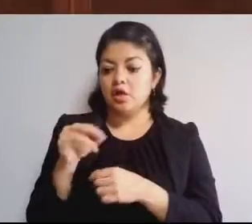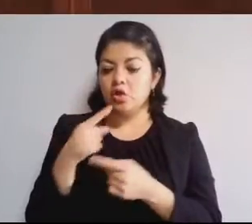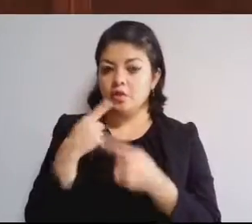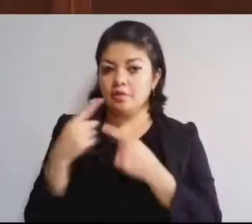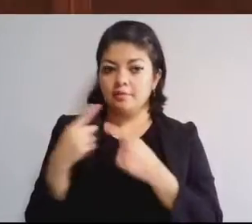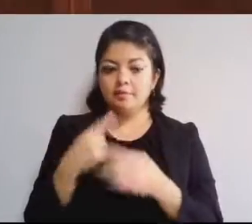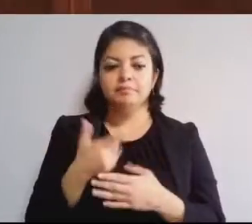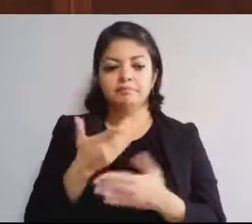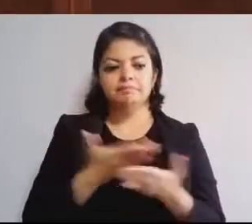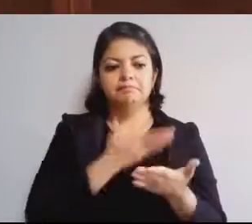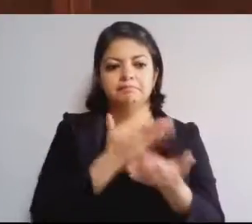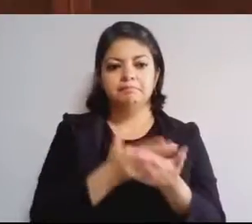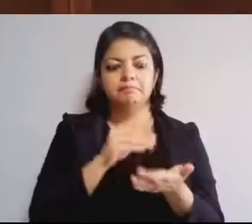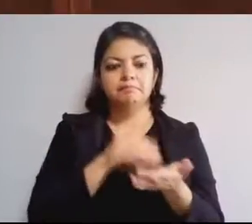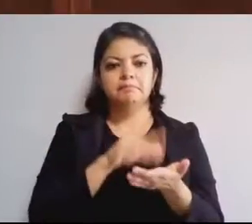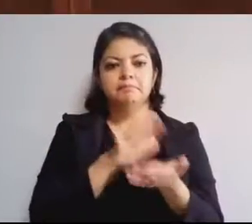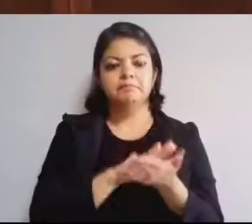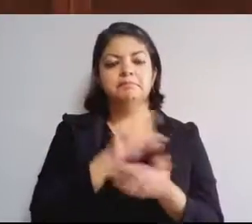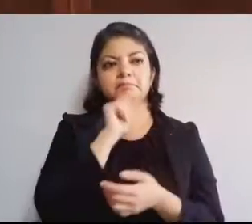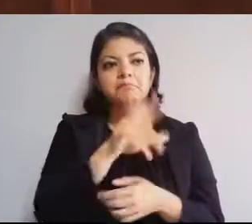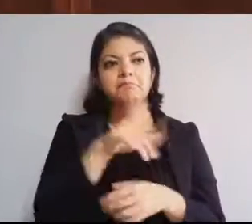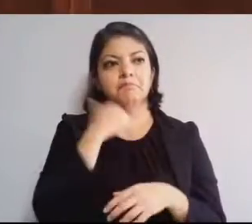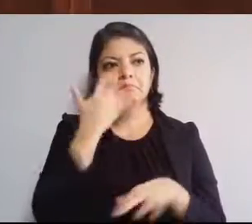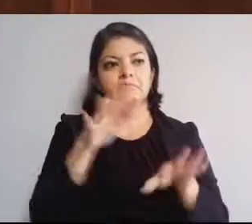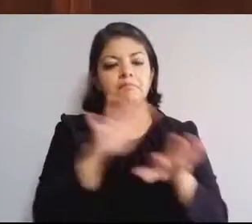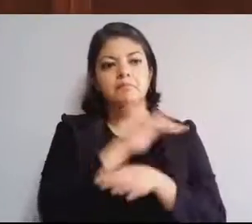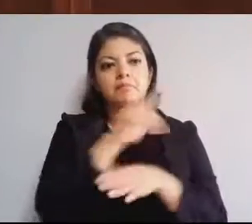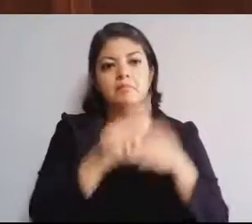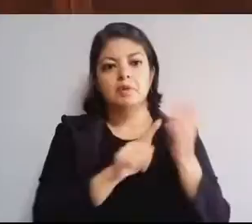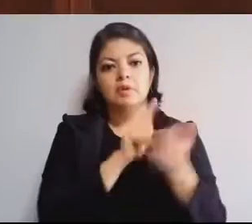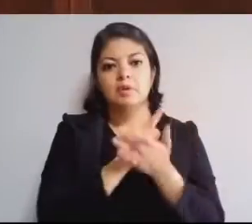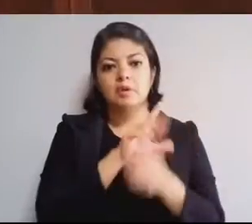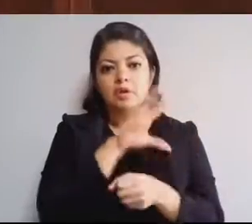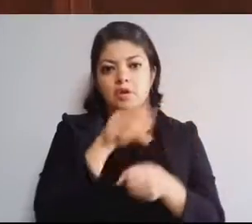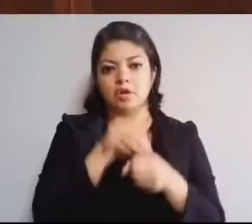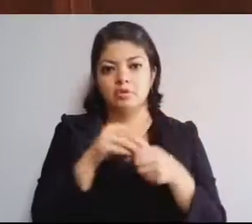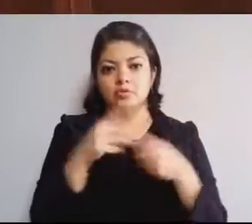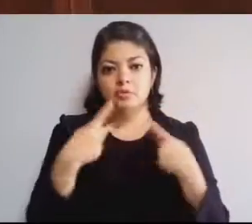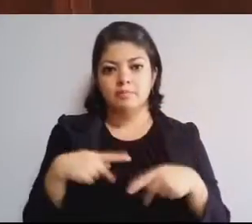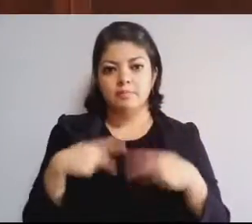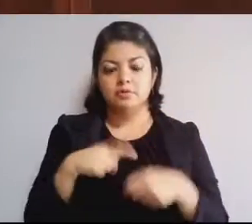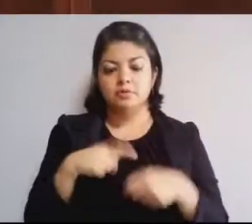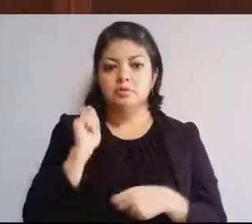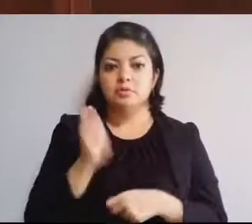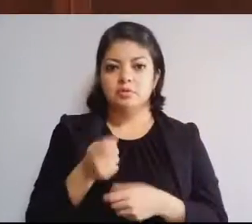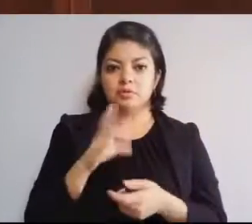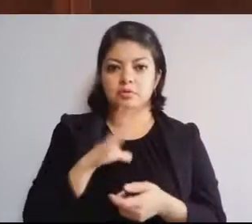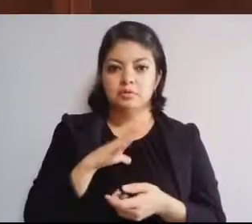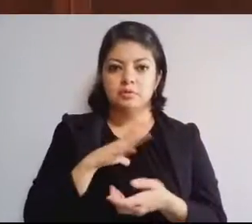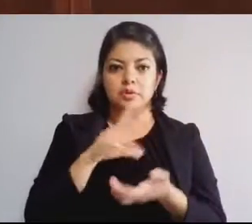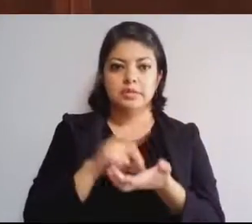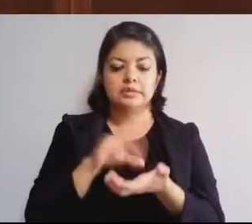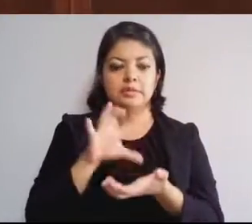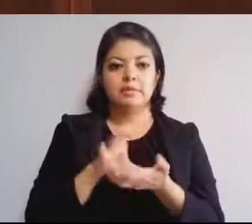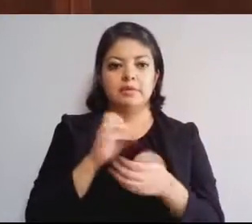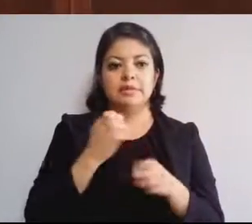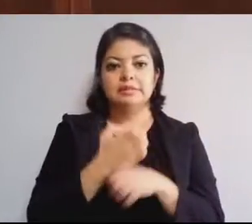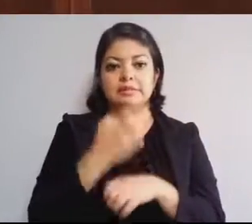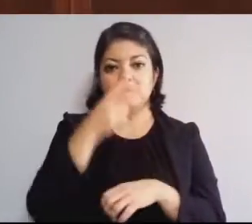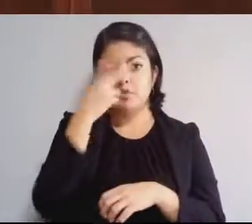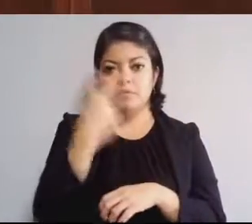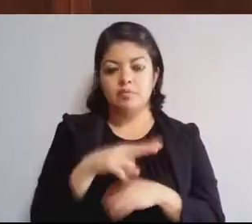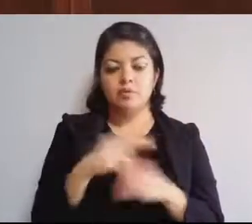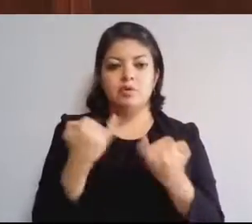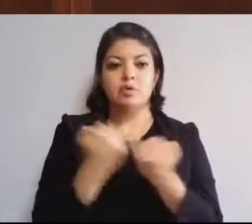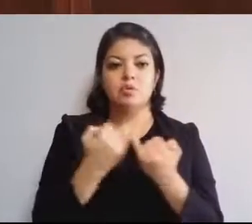Iniciativa con proyecto de decreto mediante el cual se reforma la Ley para la Inclusión de las Personas en Situación de Discapacidad del Estado de México y el